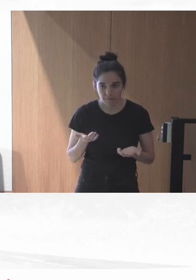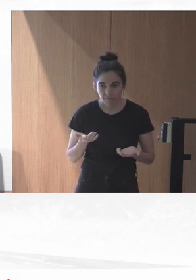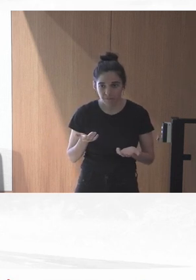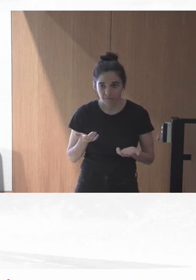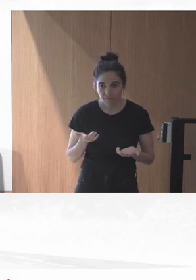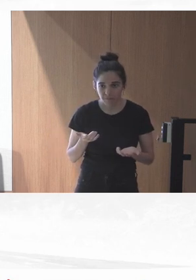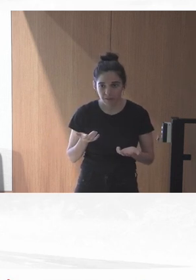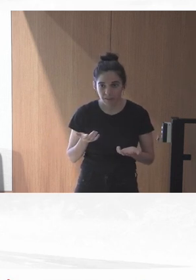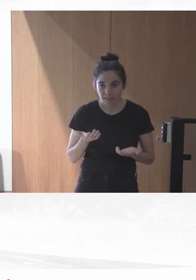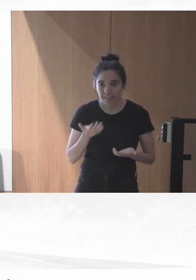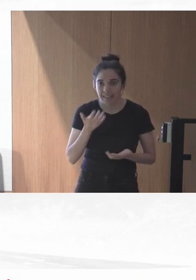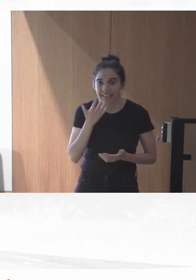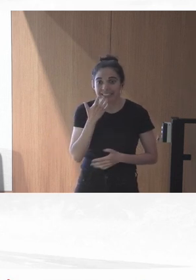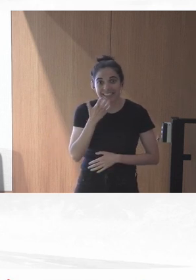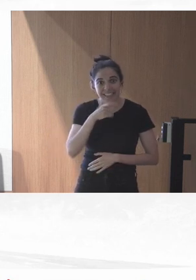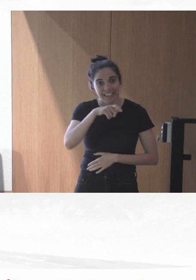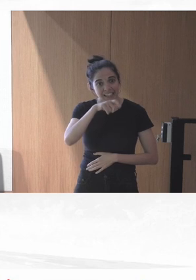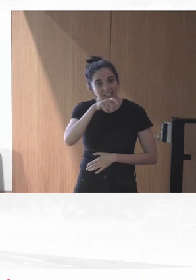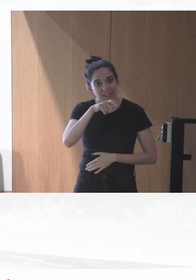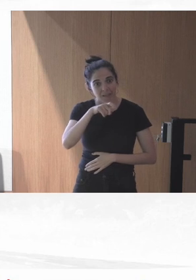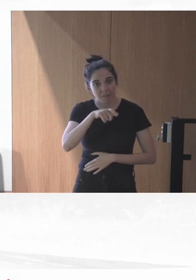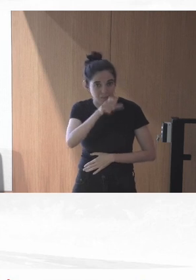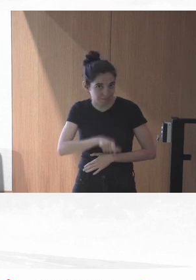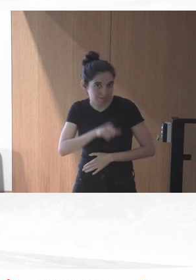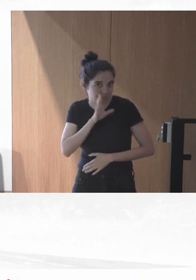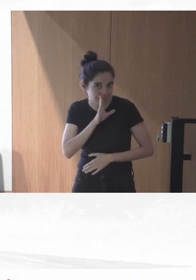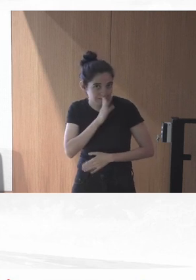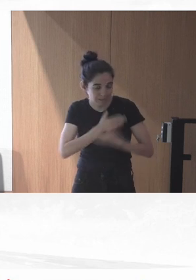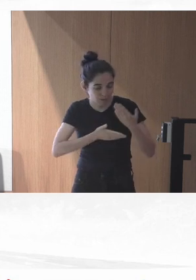si esa persona no está, no...